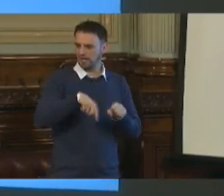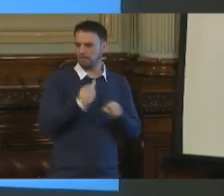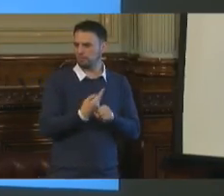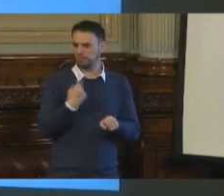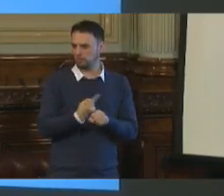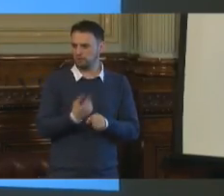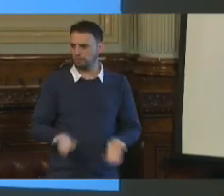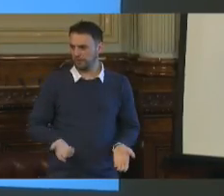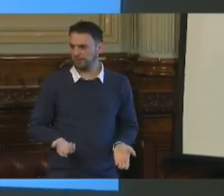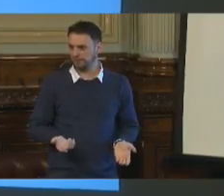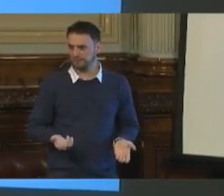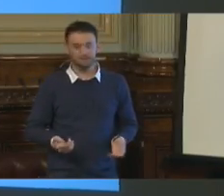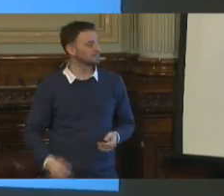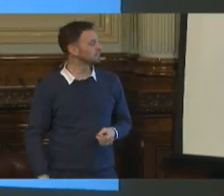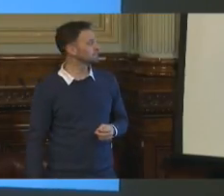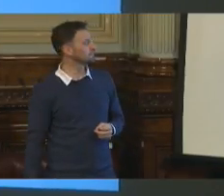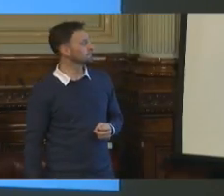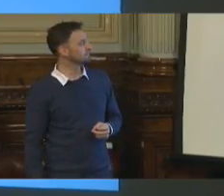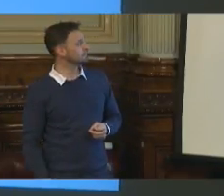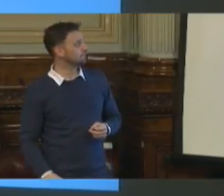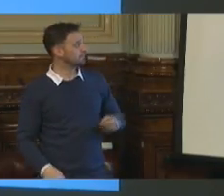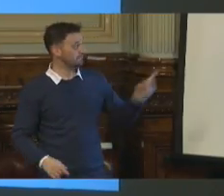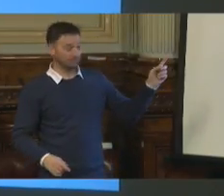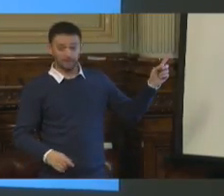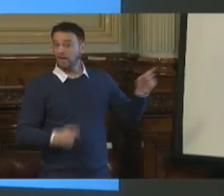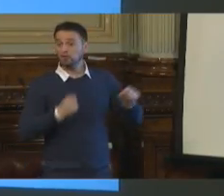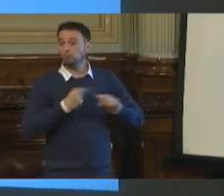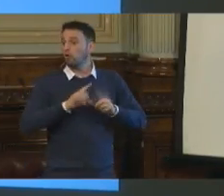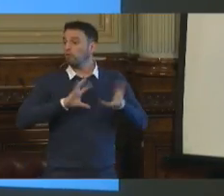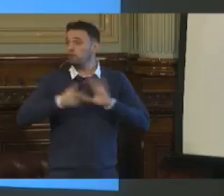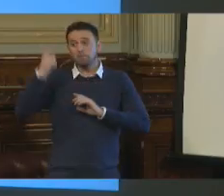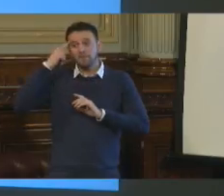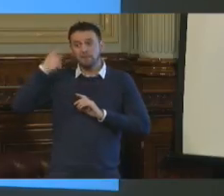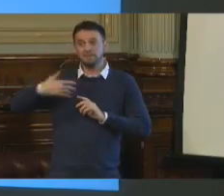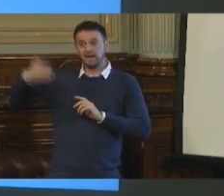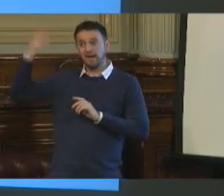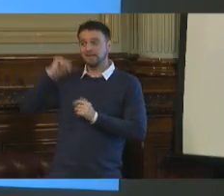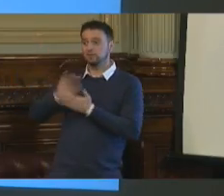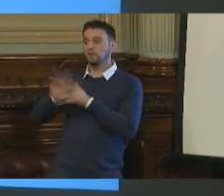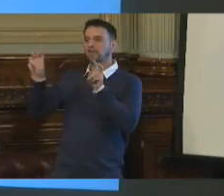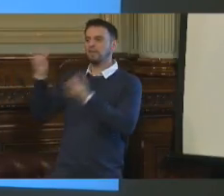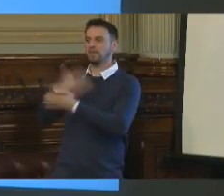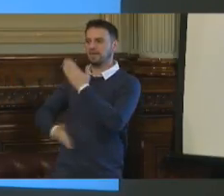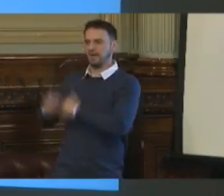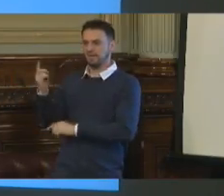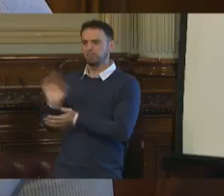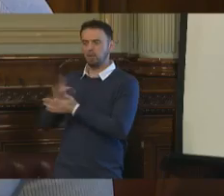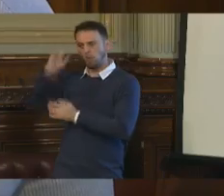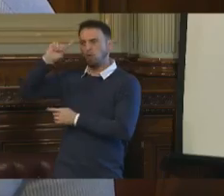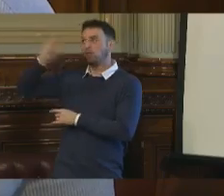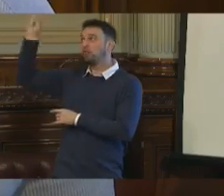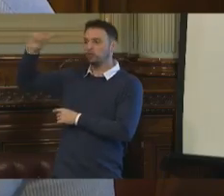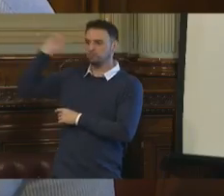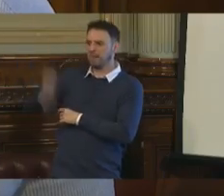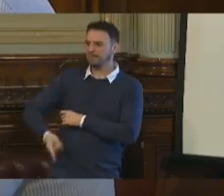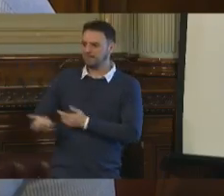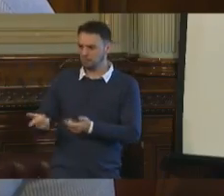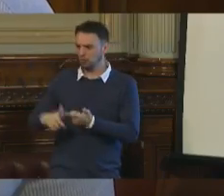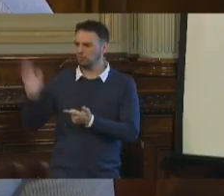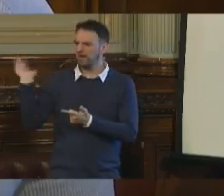contacto con el resto de la sociedad esto se basaba en una creencia en una visión de la discapacidad como una maldición